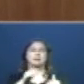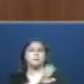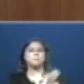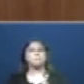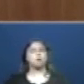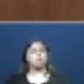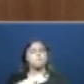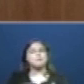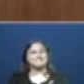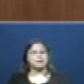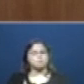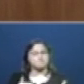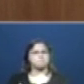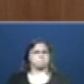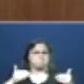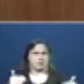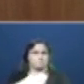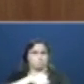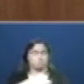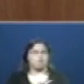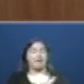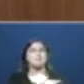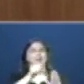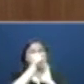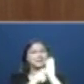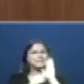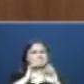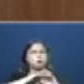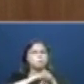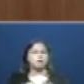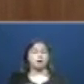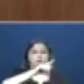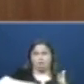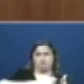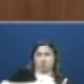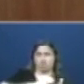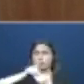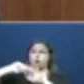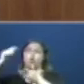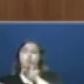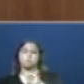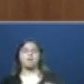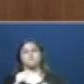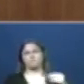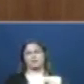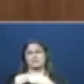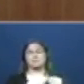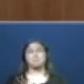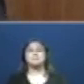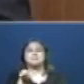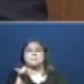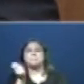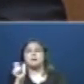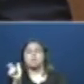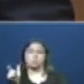los préstamos se flexibilizará además los requisitos de adquirentes y arrendatarios y se adaptará el precio de las nuevas viviendas protegidas a